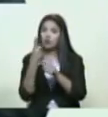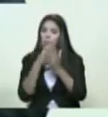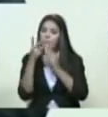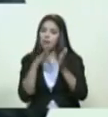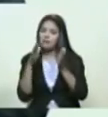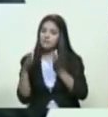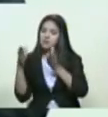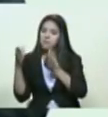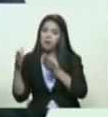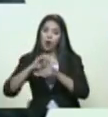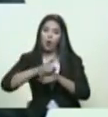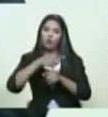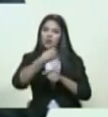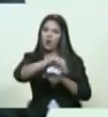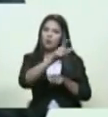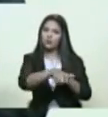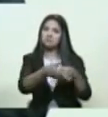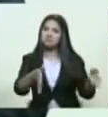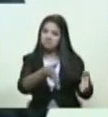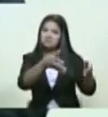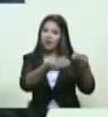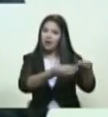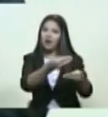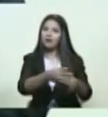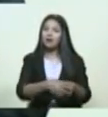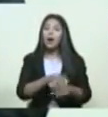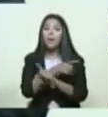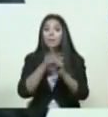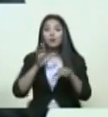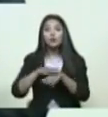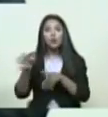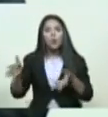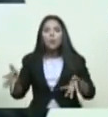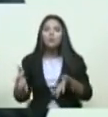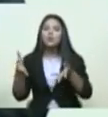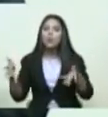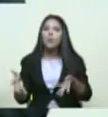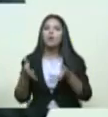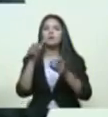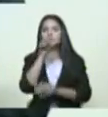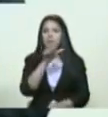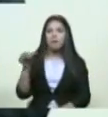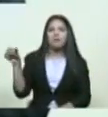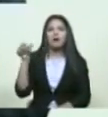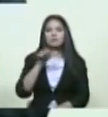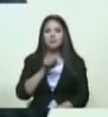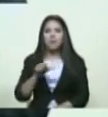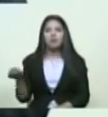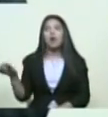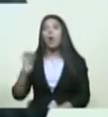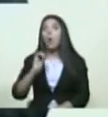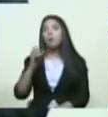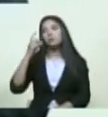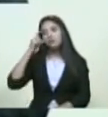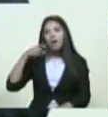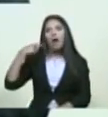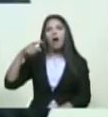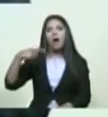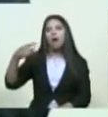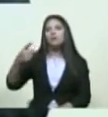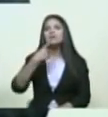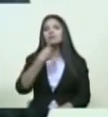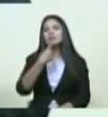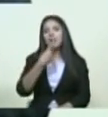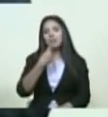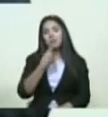Porque cuando usted promueve de forma declarativa, semanalmente, diariamente, diciendo